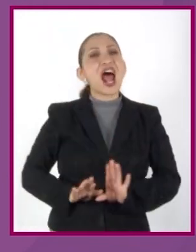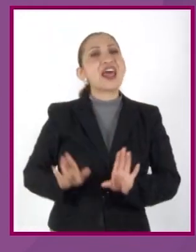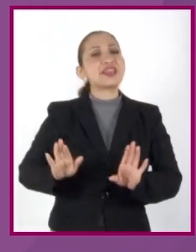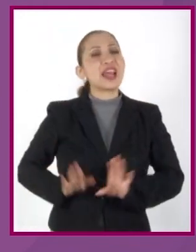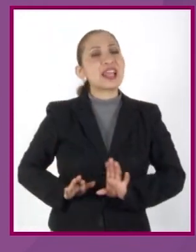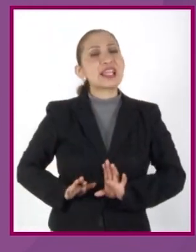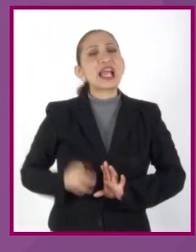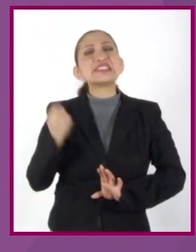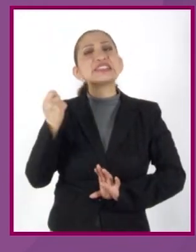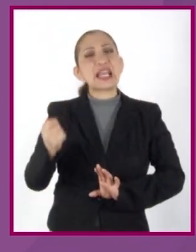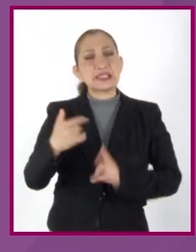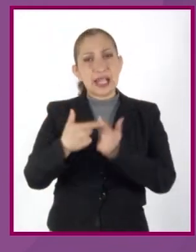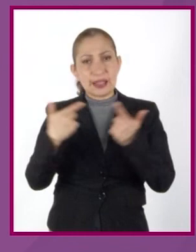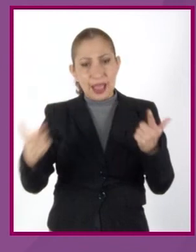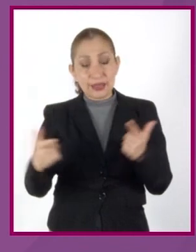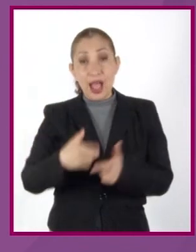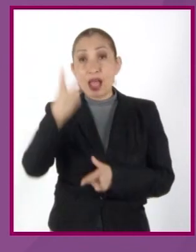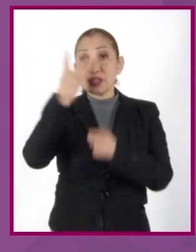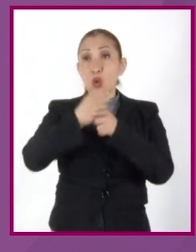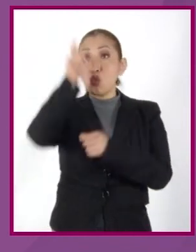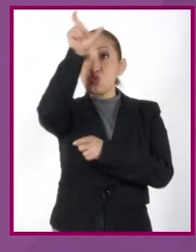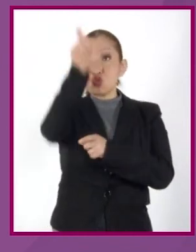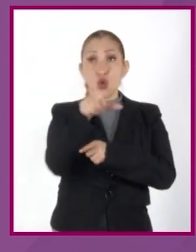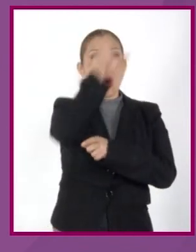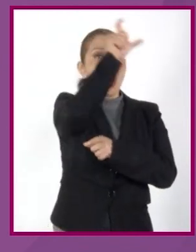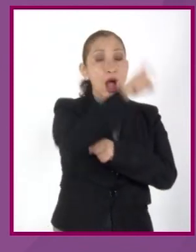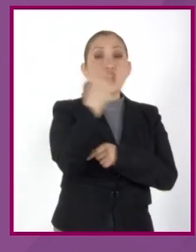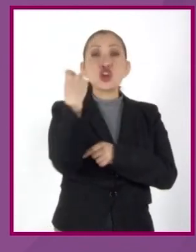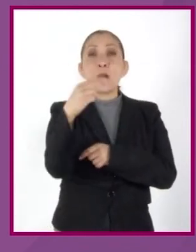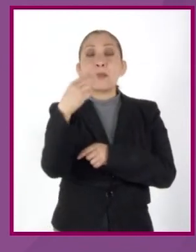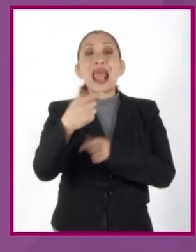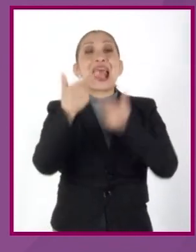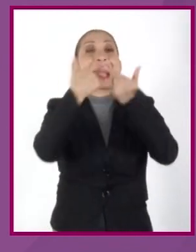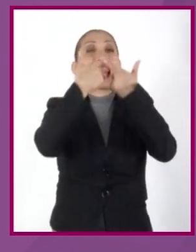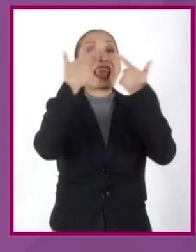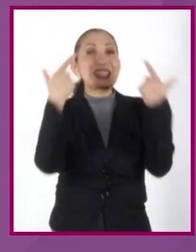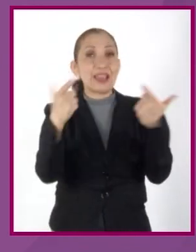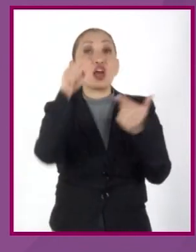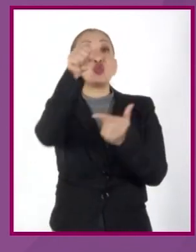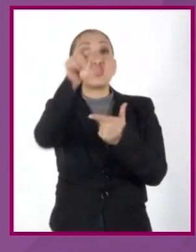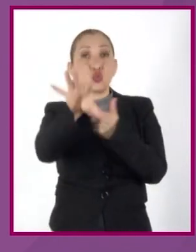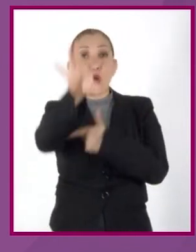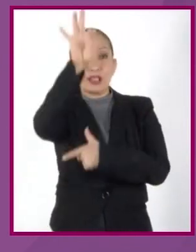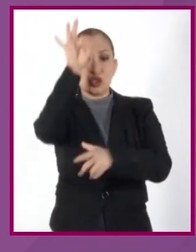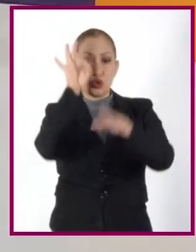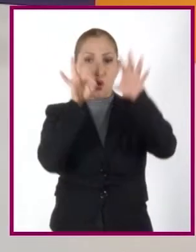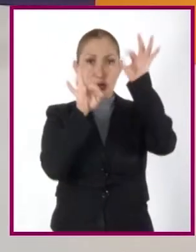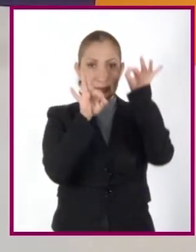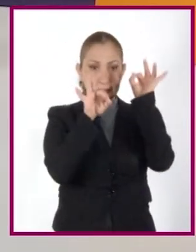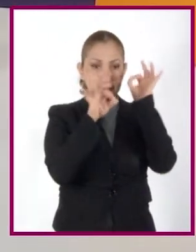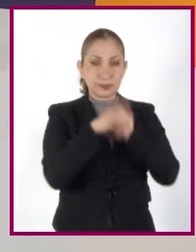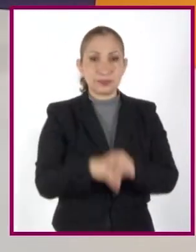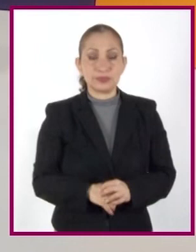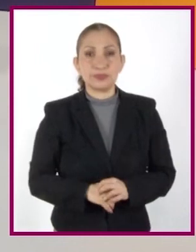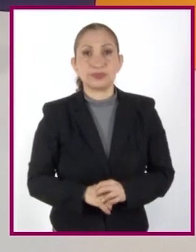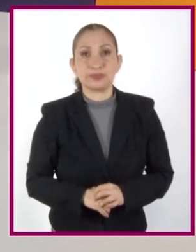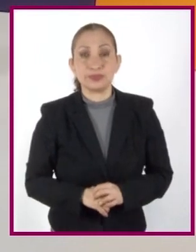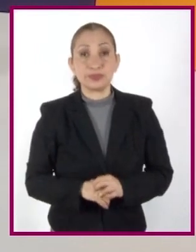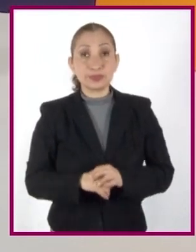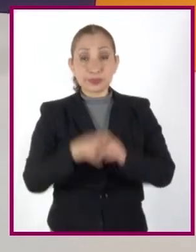características, mientras que en el segundo y tercero pondremos el nombre de las leyendas que hemos escogido. Debajo de